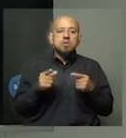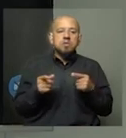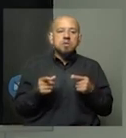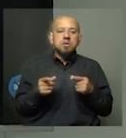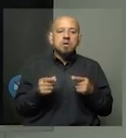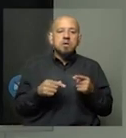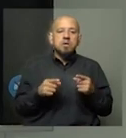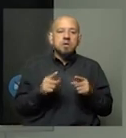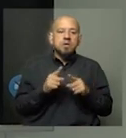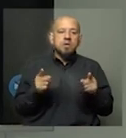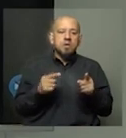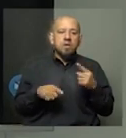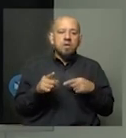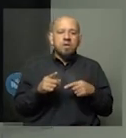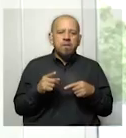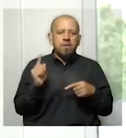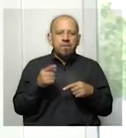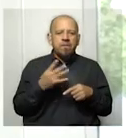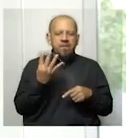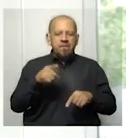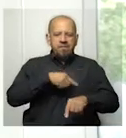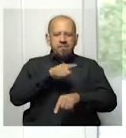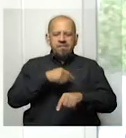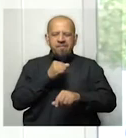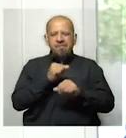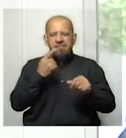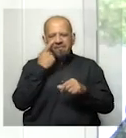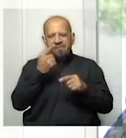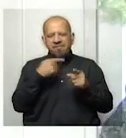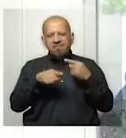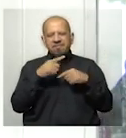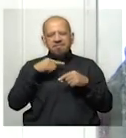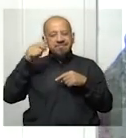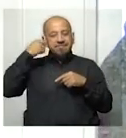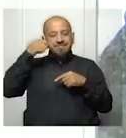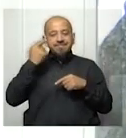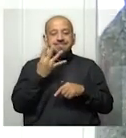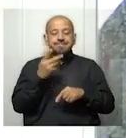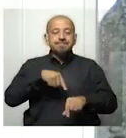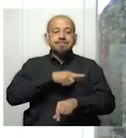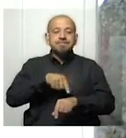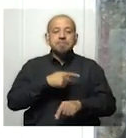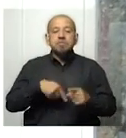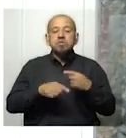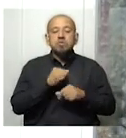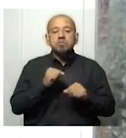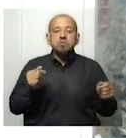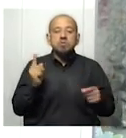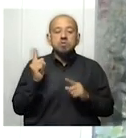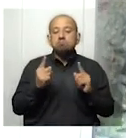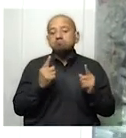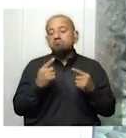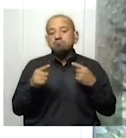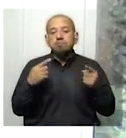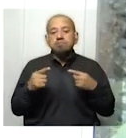No pretendemos que el público venga con 4 horas de tiempo disponible, pero lo que el video dura son 4 horas. De modo que uno puede venir en distintos momentos